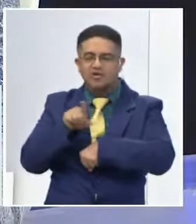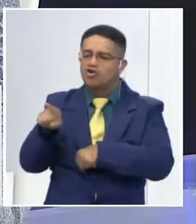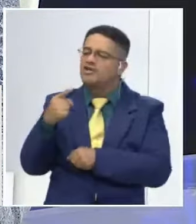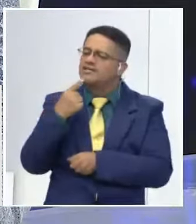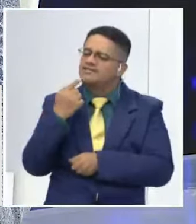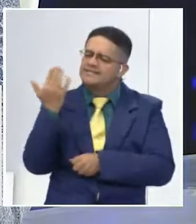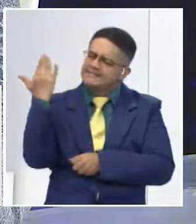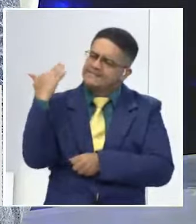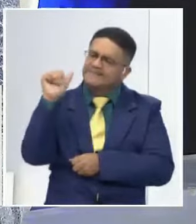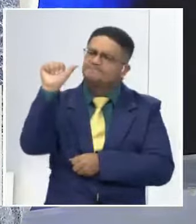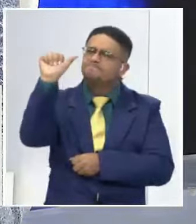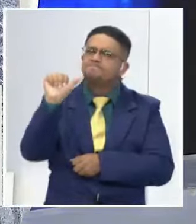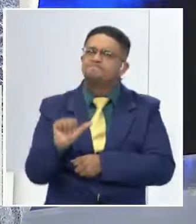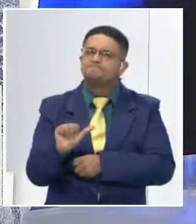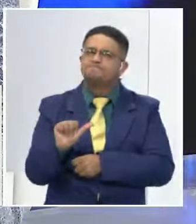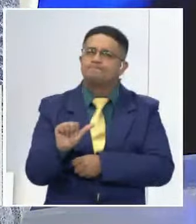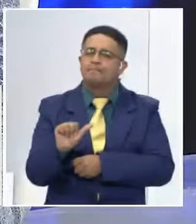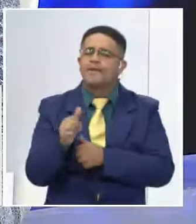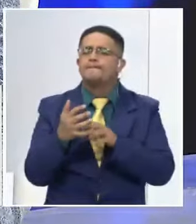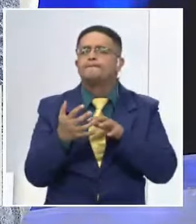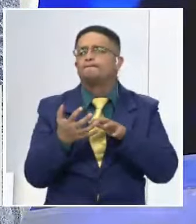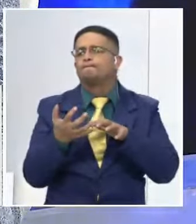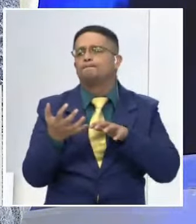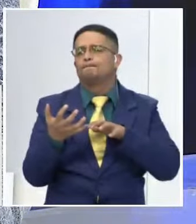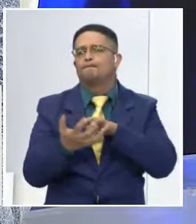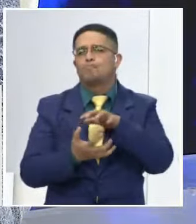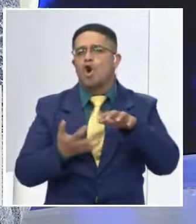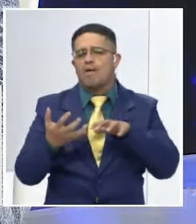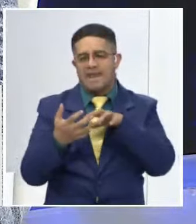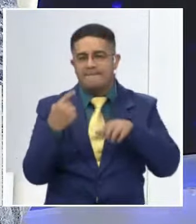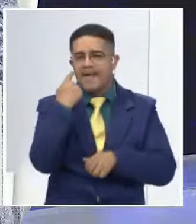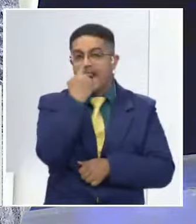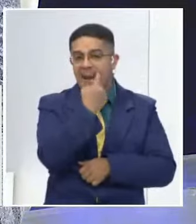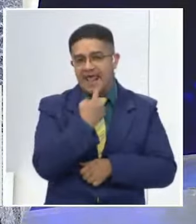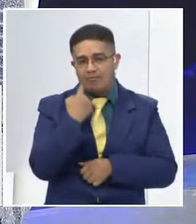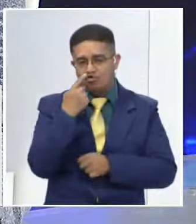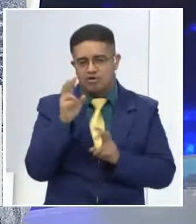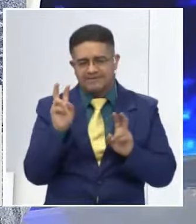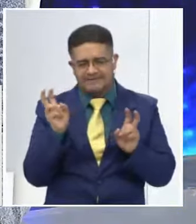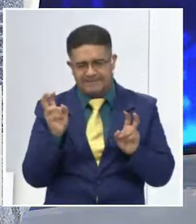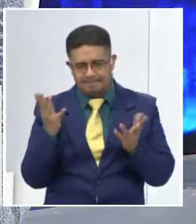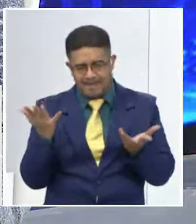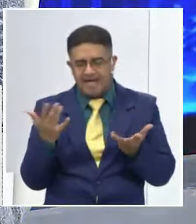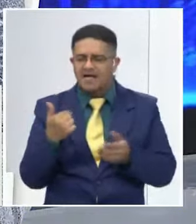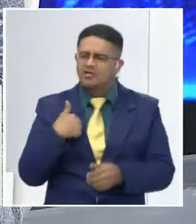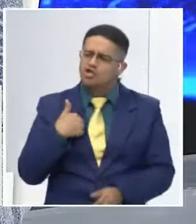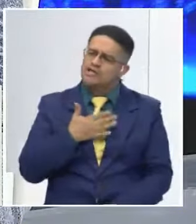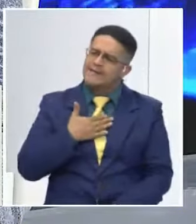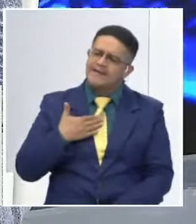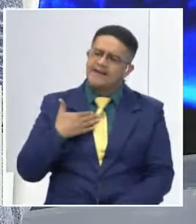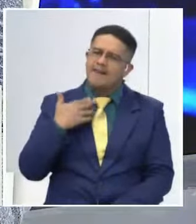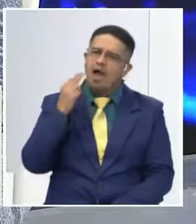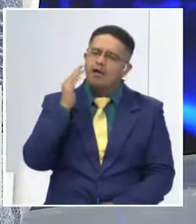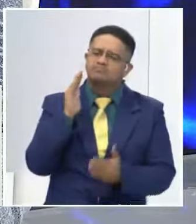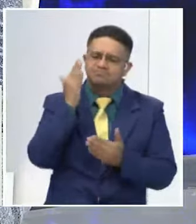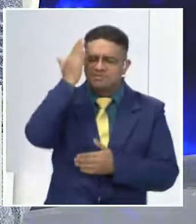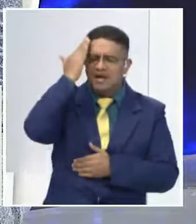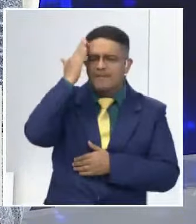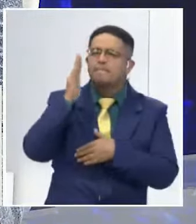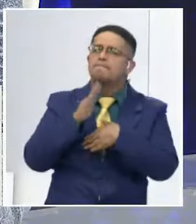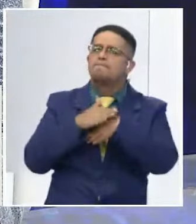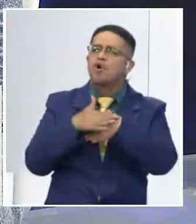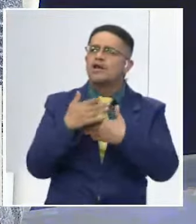al principio de que el trastorno, ¿no?, en esta zona va a ser el tema. Yo quisiera conocer por qué podemos considerar